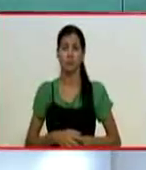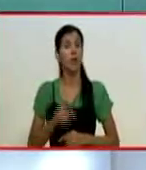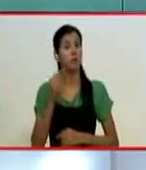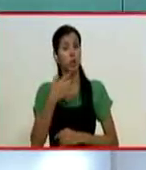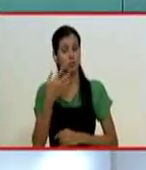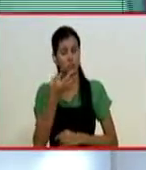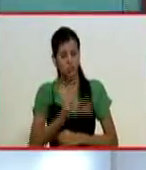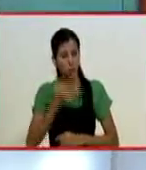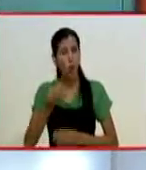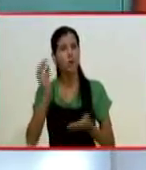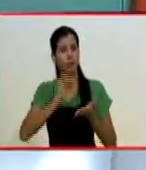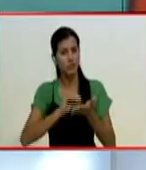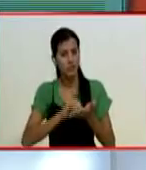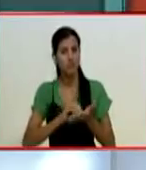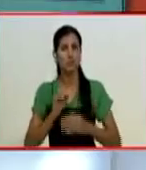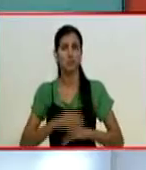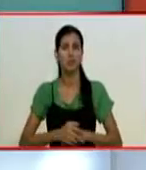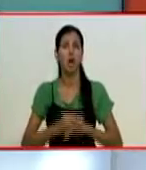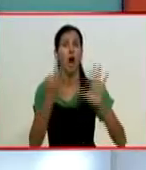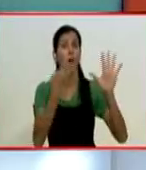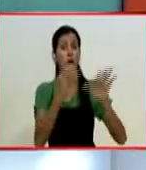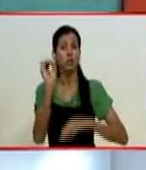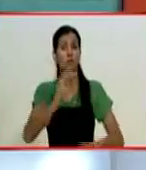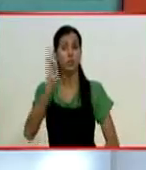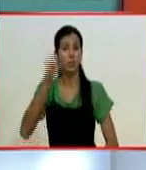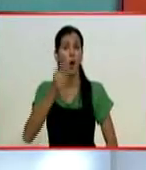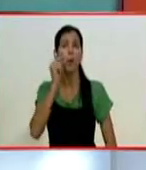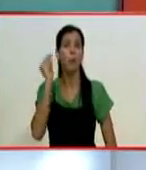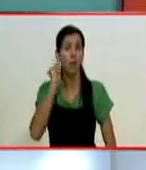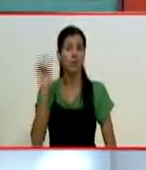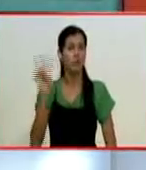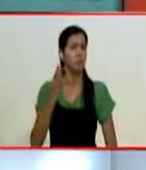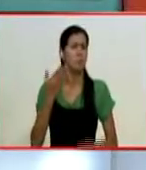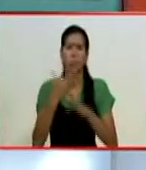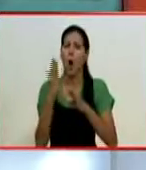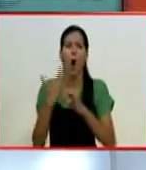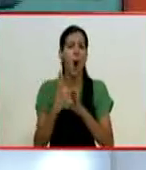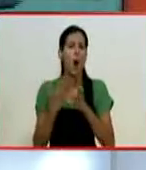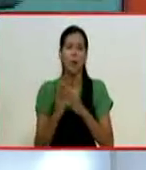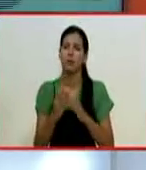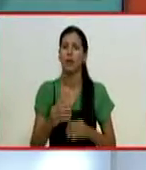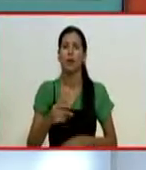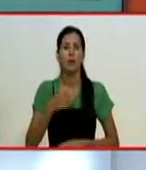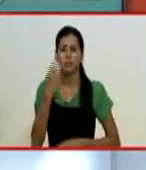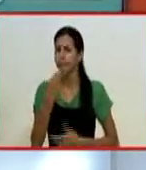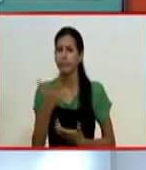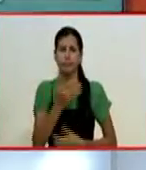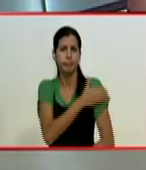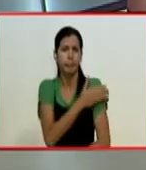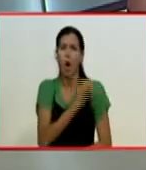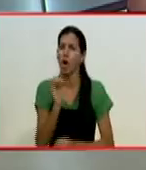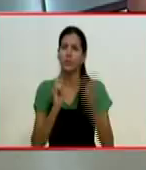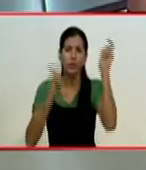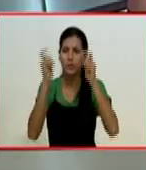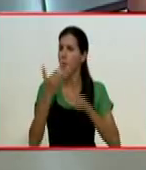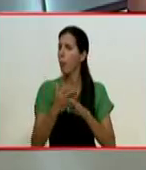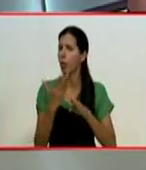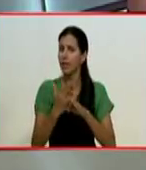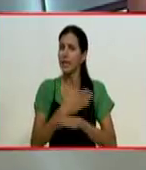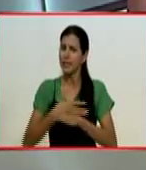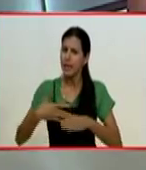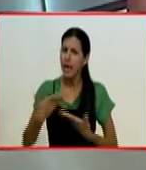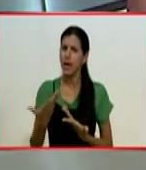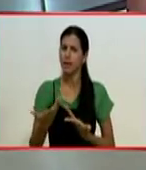Insisto con las encuestas, el 80% de los venezolanos, indistintamente el tinte político que tengan, quieren poder